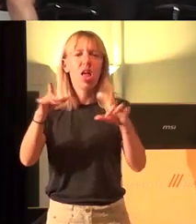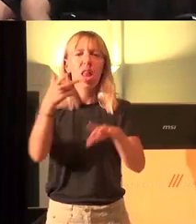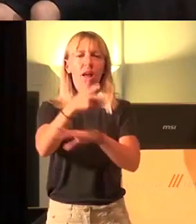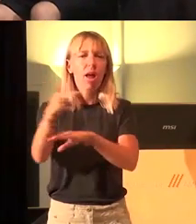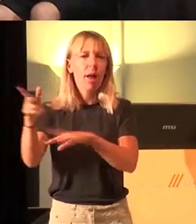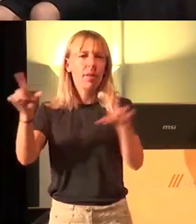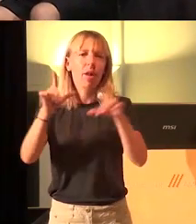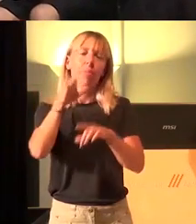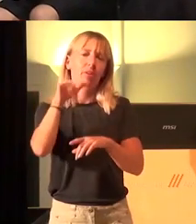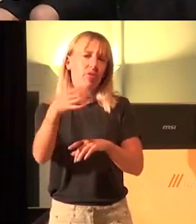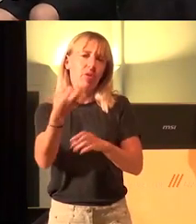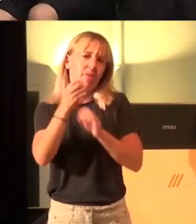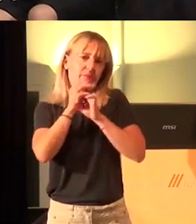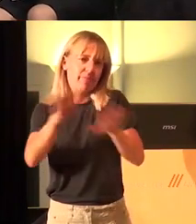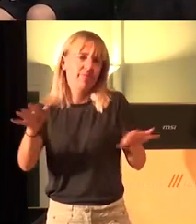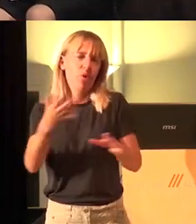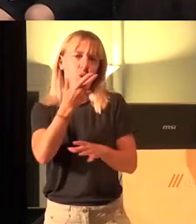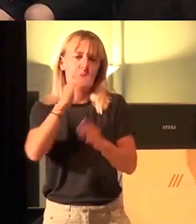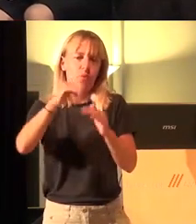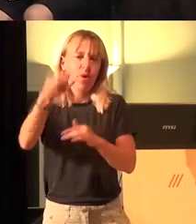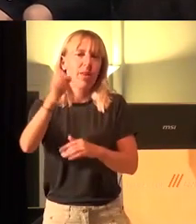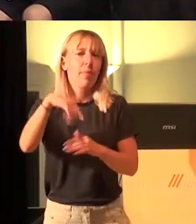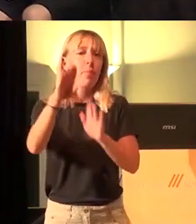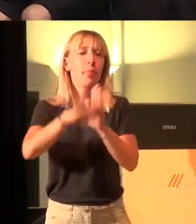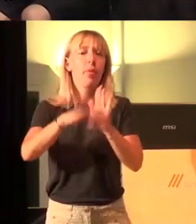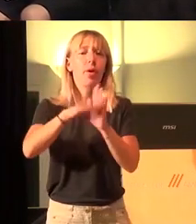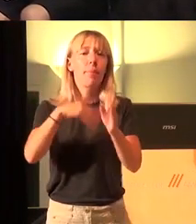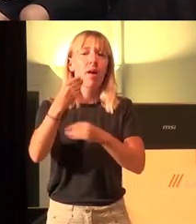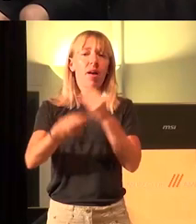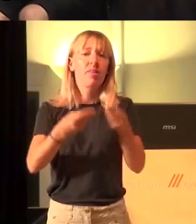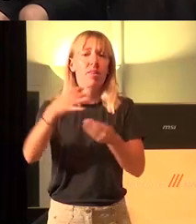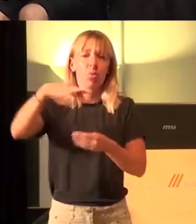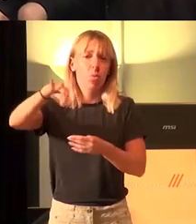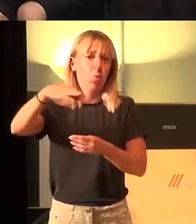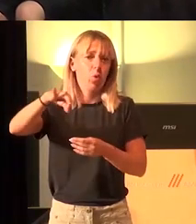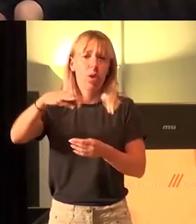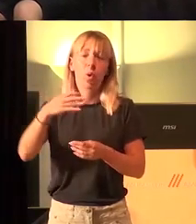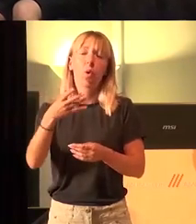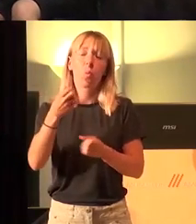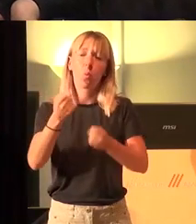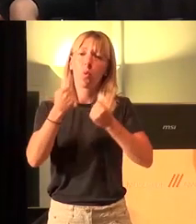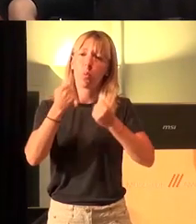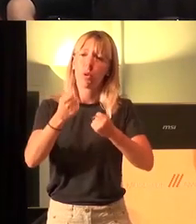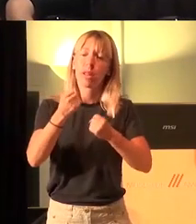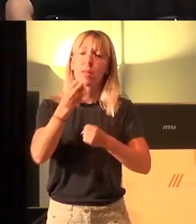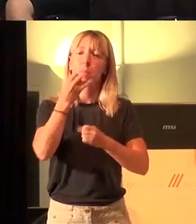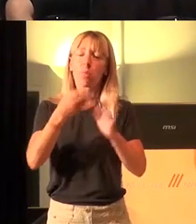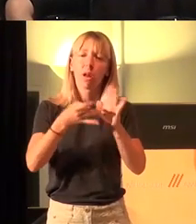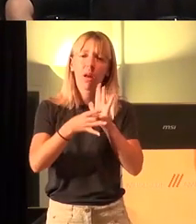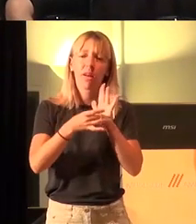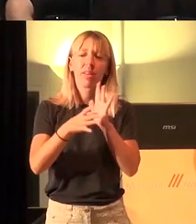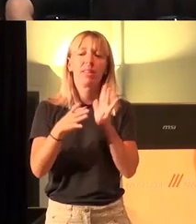porque esto hay que darlo a conocer. El programa que hacéis, Cristina, de verdad es único, es muy potente, de muy buena